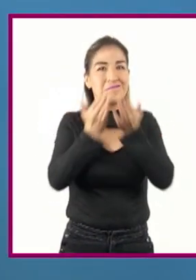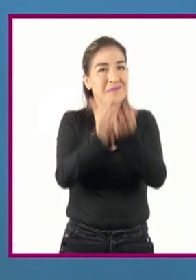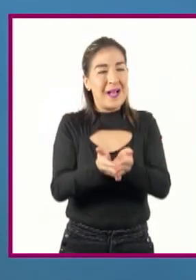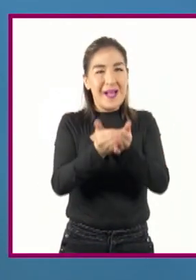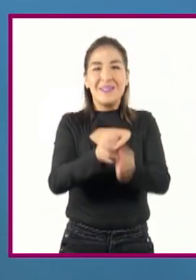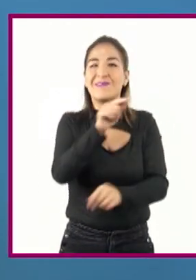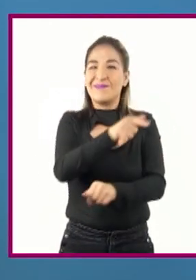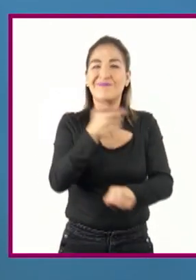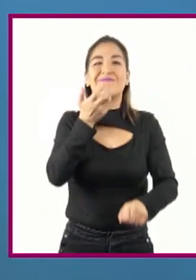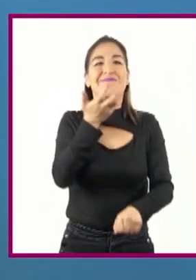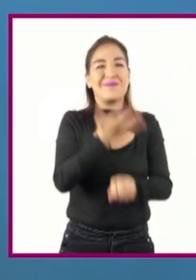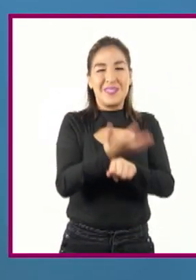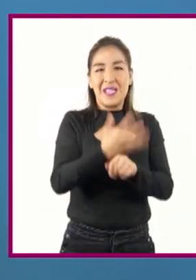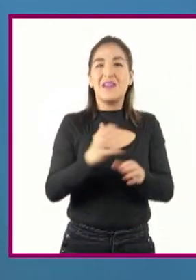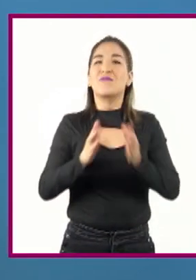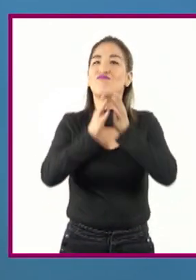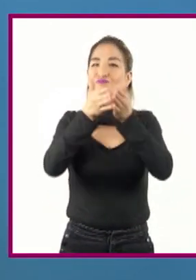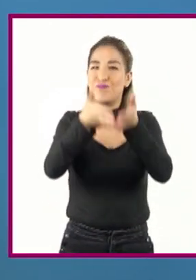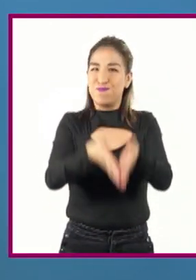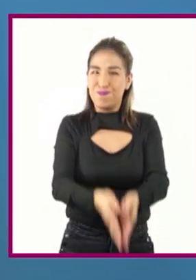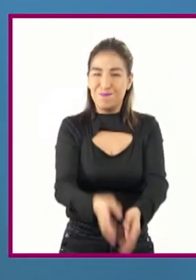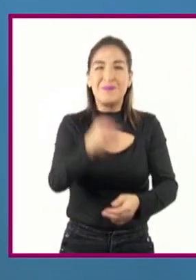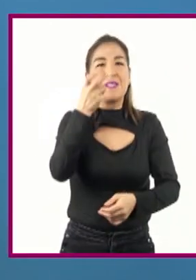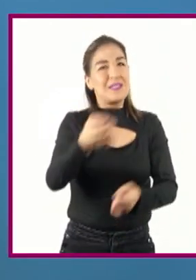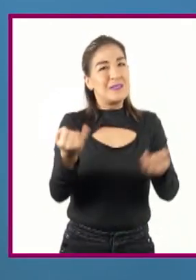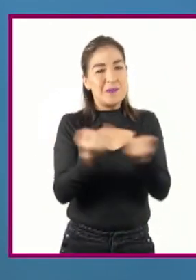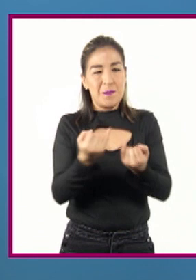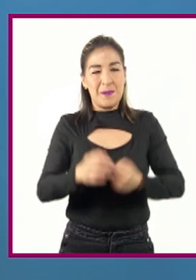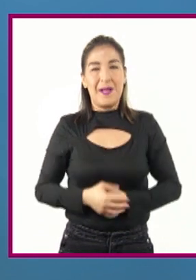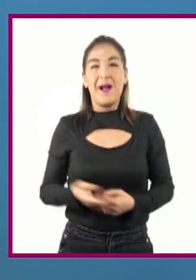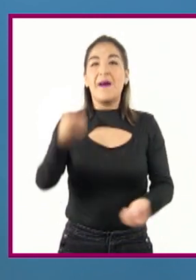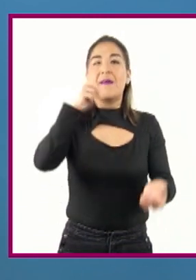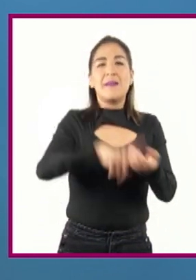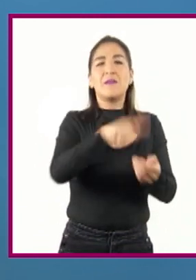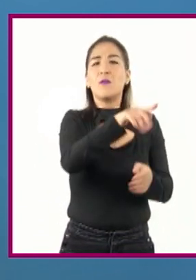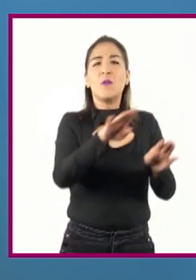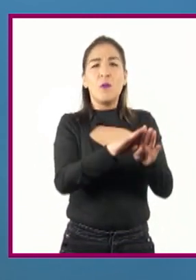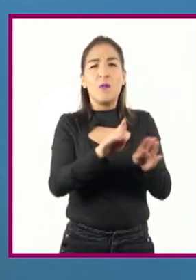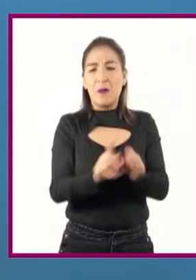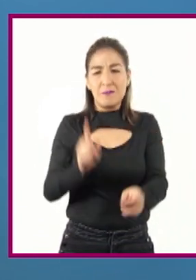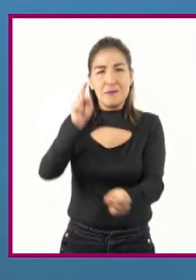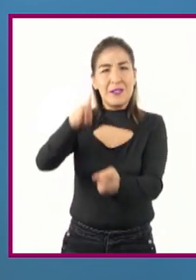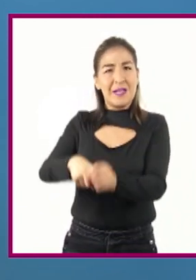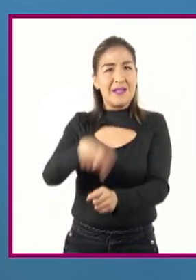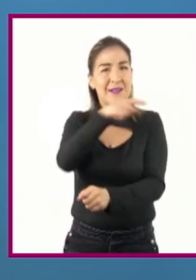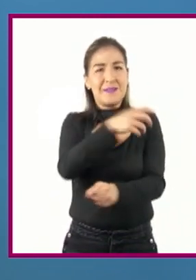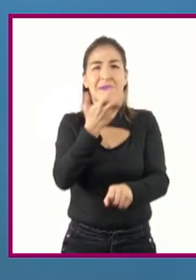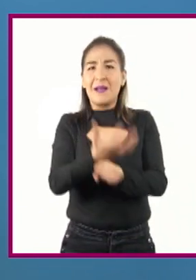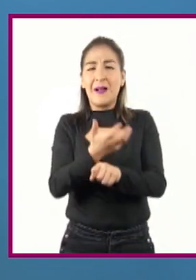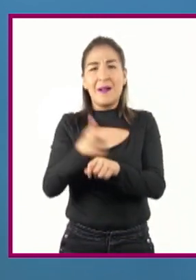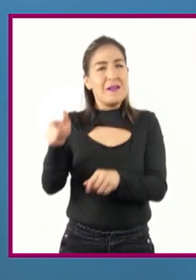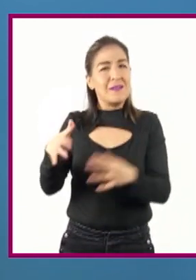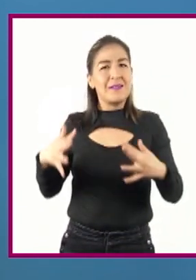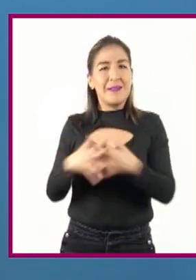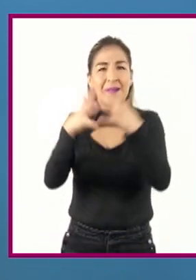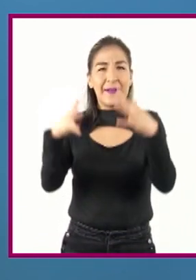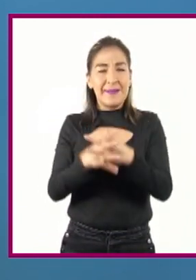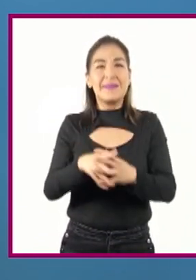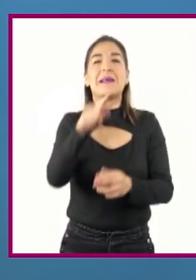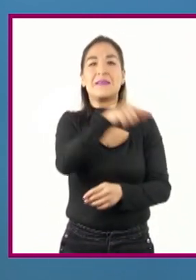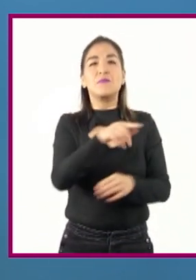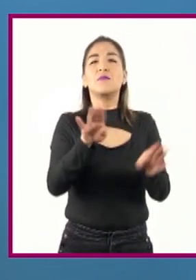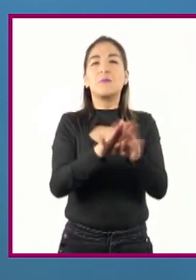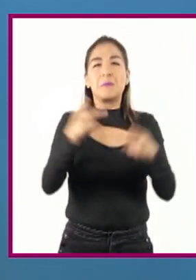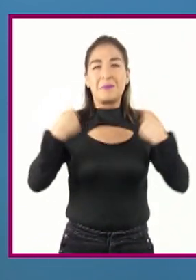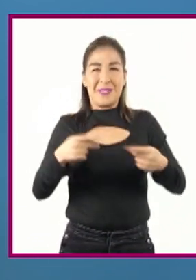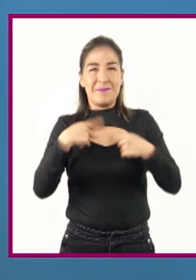estadounidenses. Sin embargo, la entrada de los Estados Unidos de América a la guerra sucede cuando los